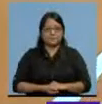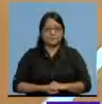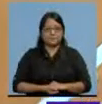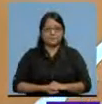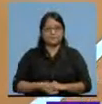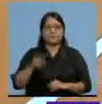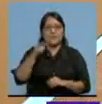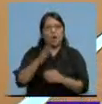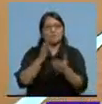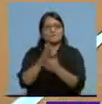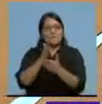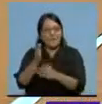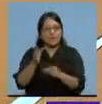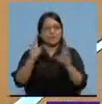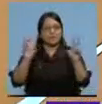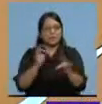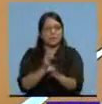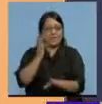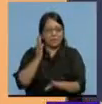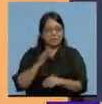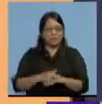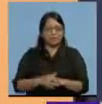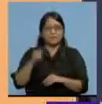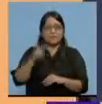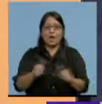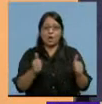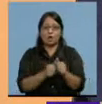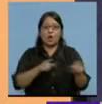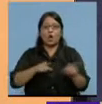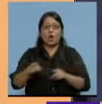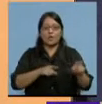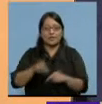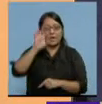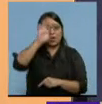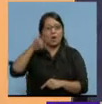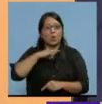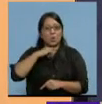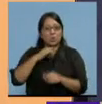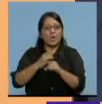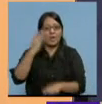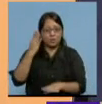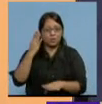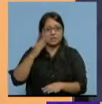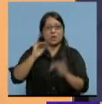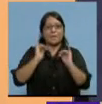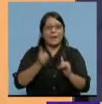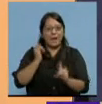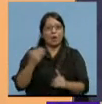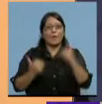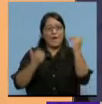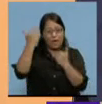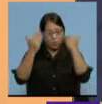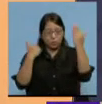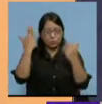Y seguimos con la educación, en este caso nos acompaña el Coordinador Provincial de Educación para Jóvenes y